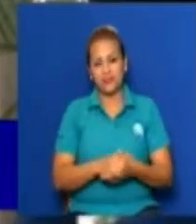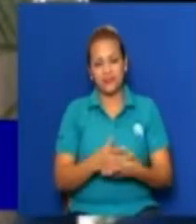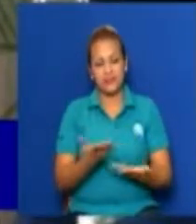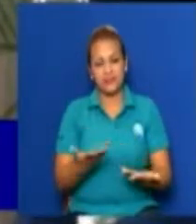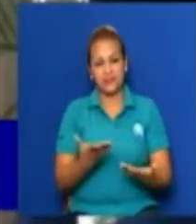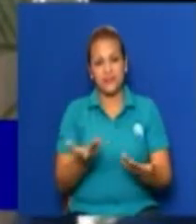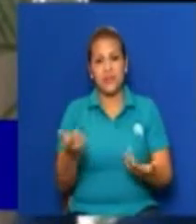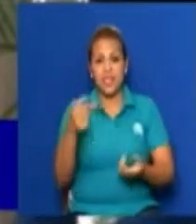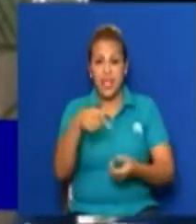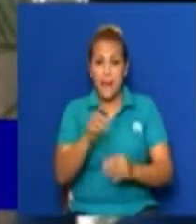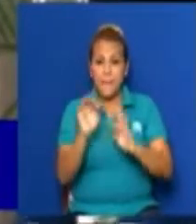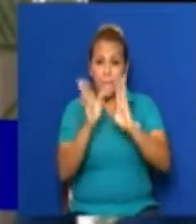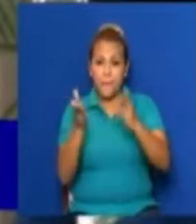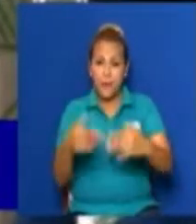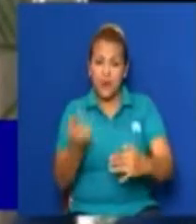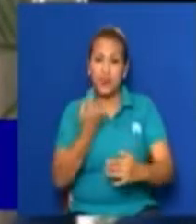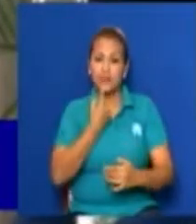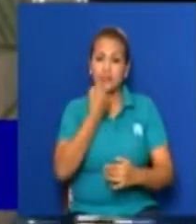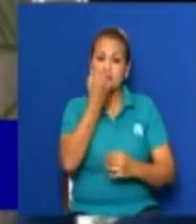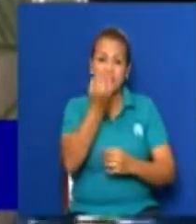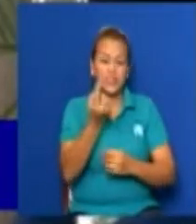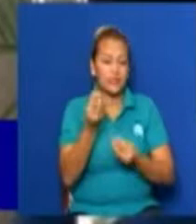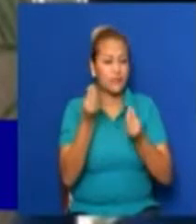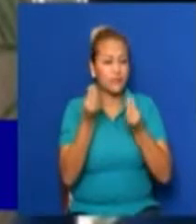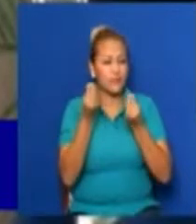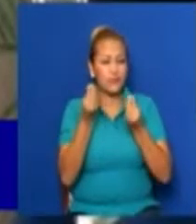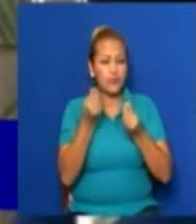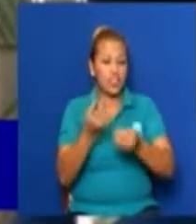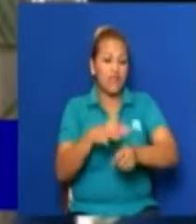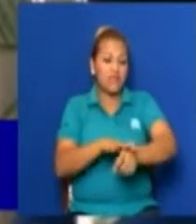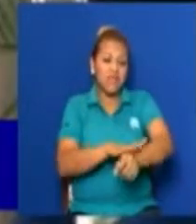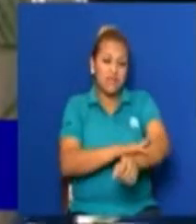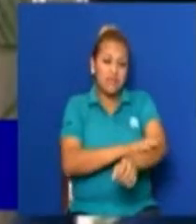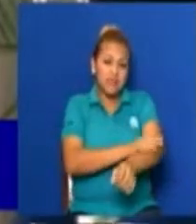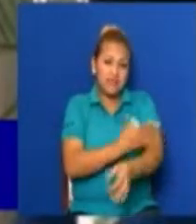se sienten discriminadas cuando están embarazadas.